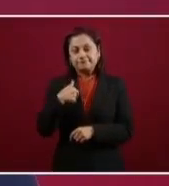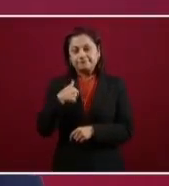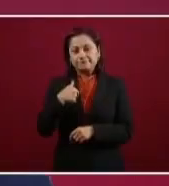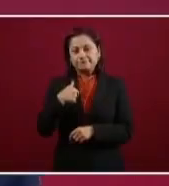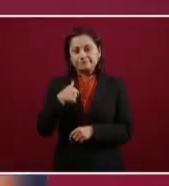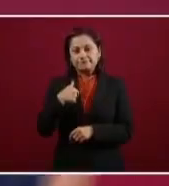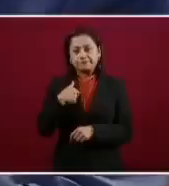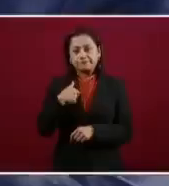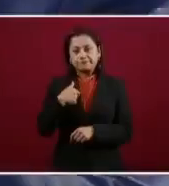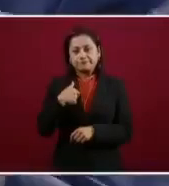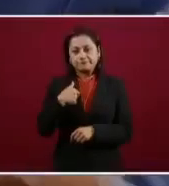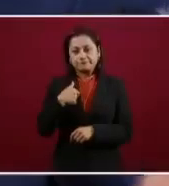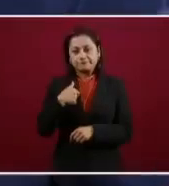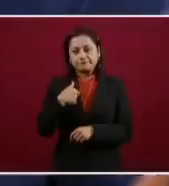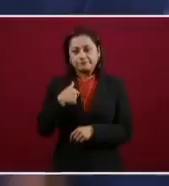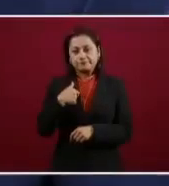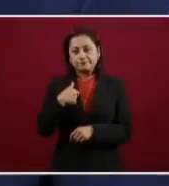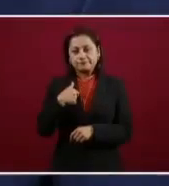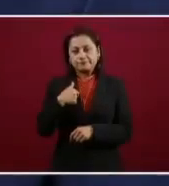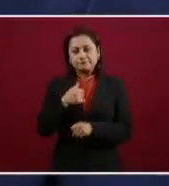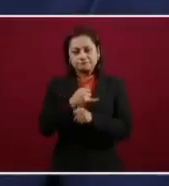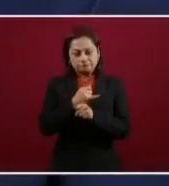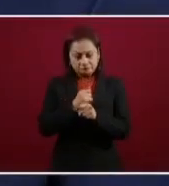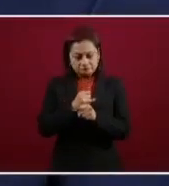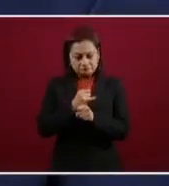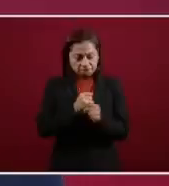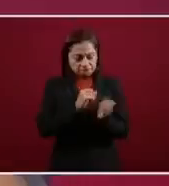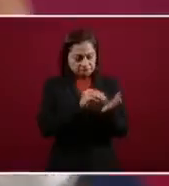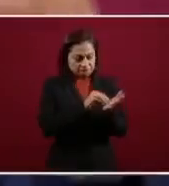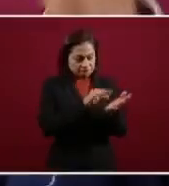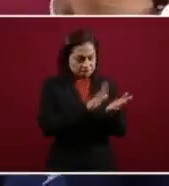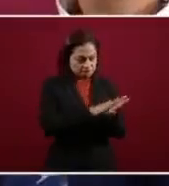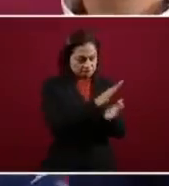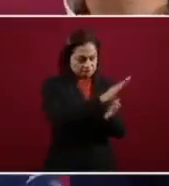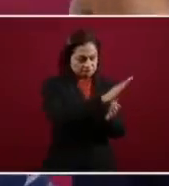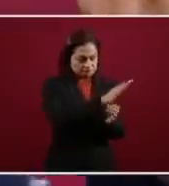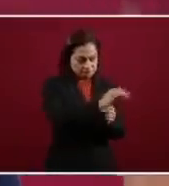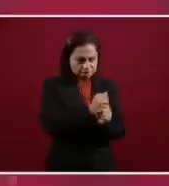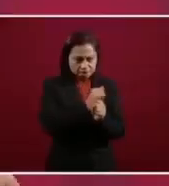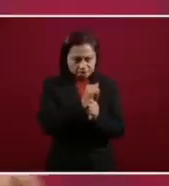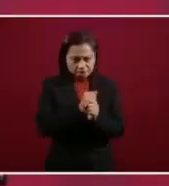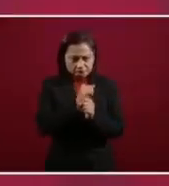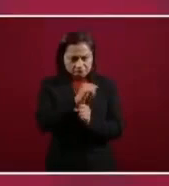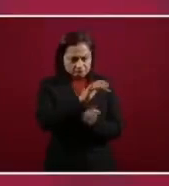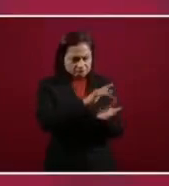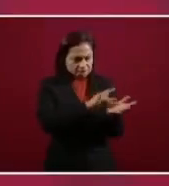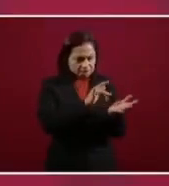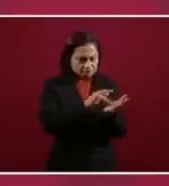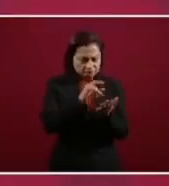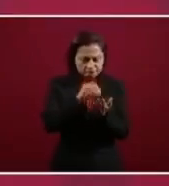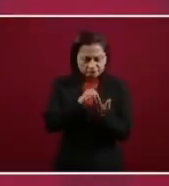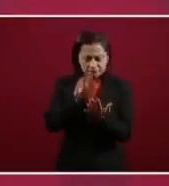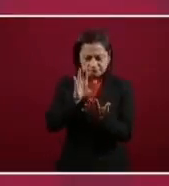ya cuando tenía yo los elementos suficientes es decir no va a pasar nada